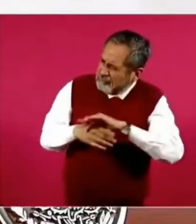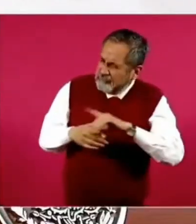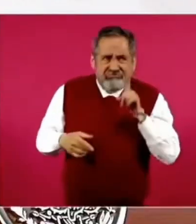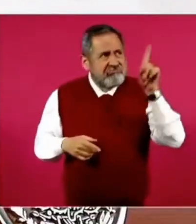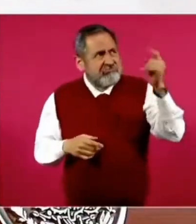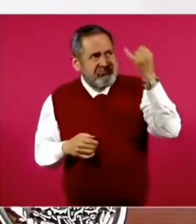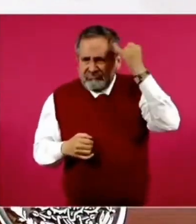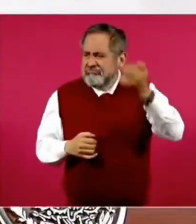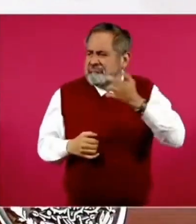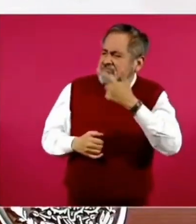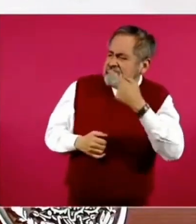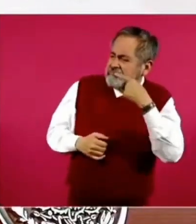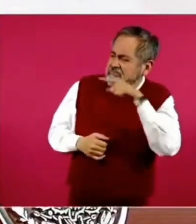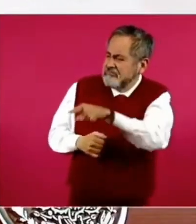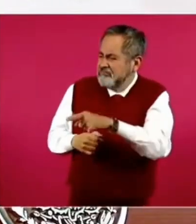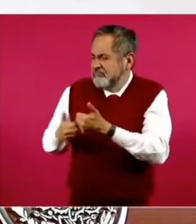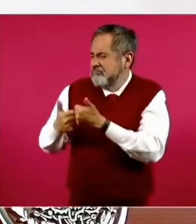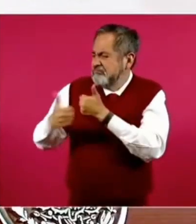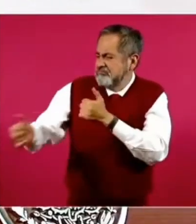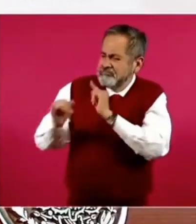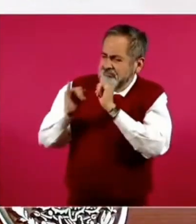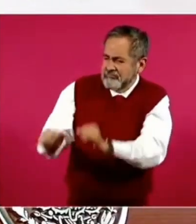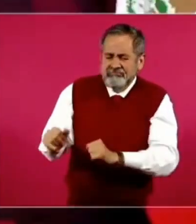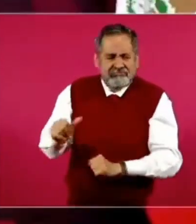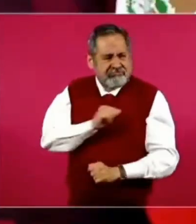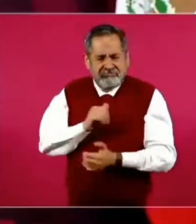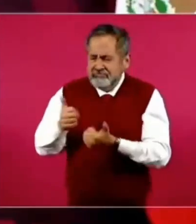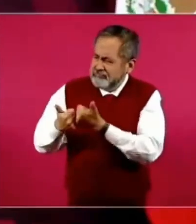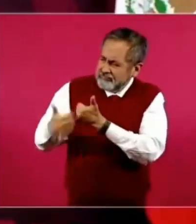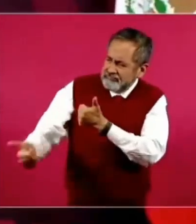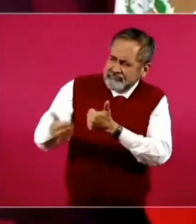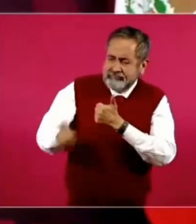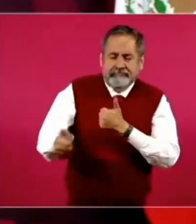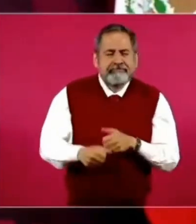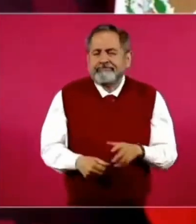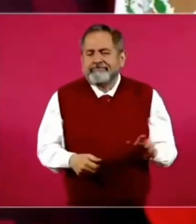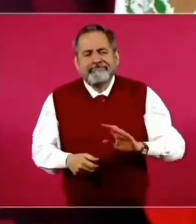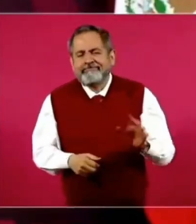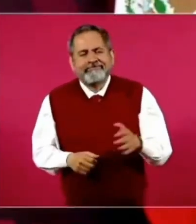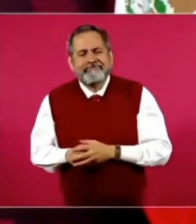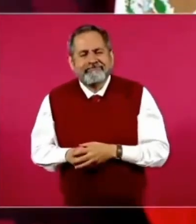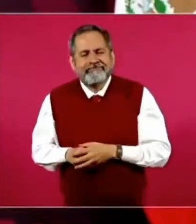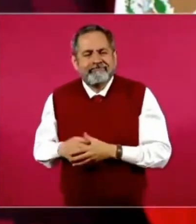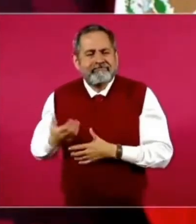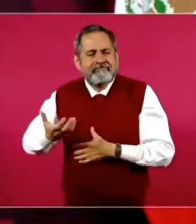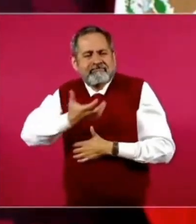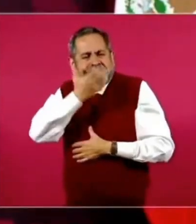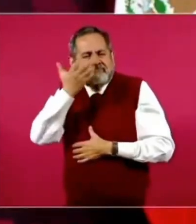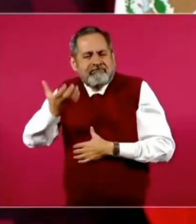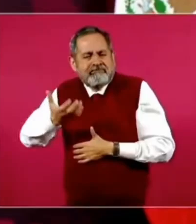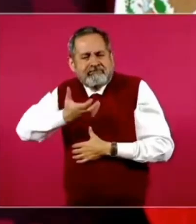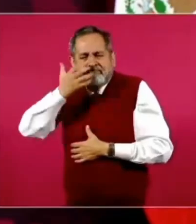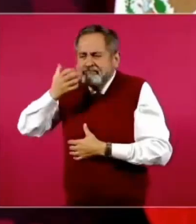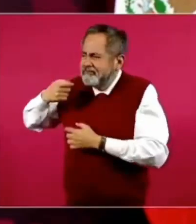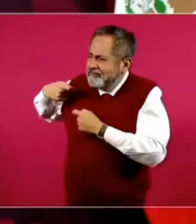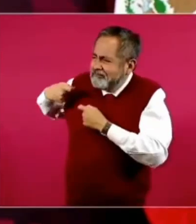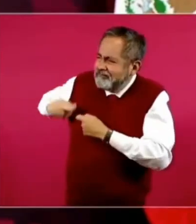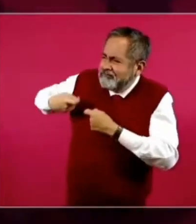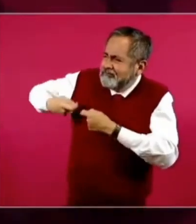imponernos una sociedad de consumo individualista, seguimos manteniendo tradiciones,